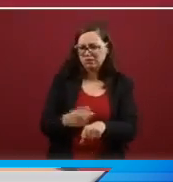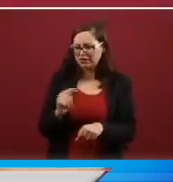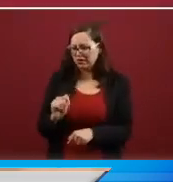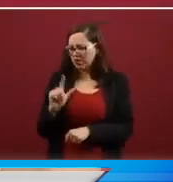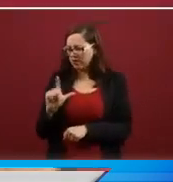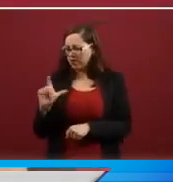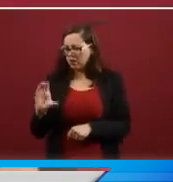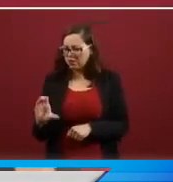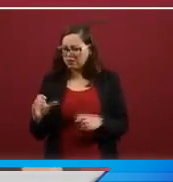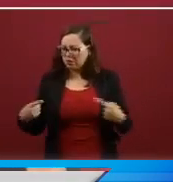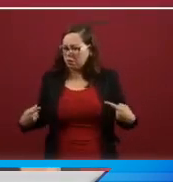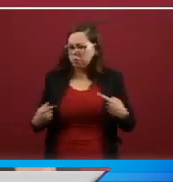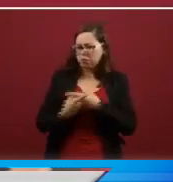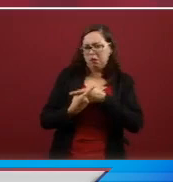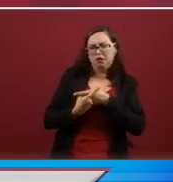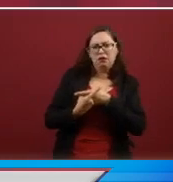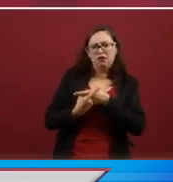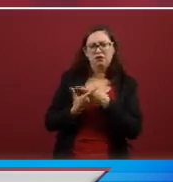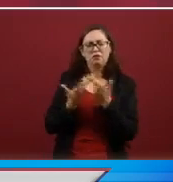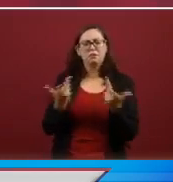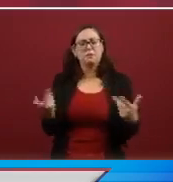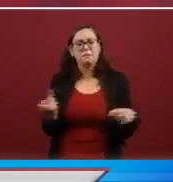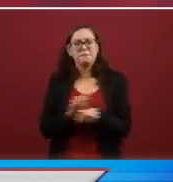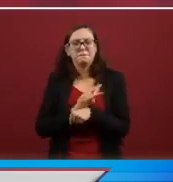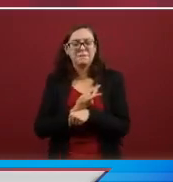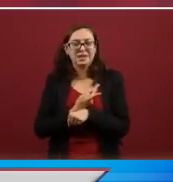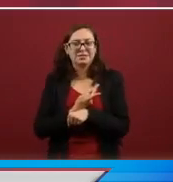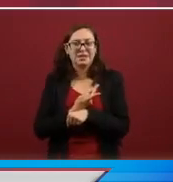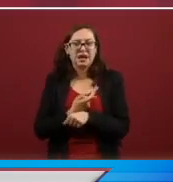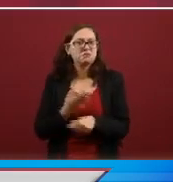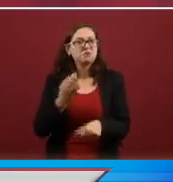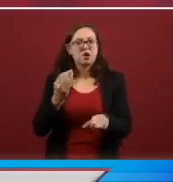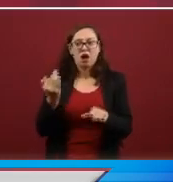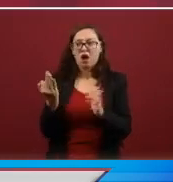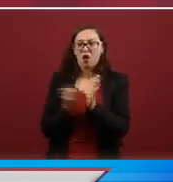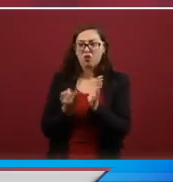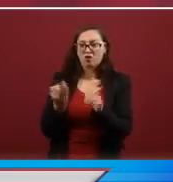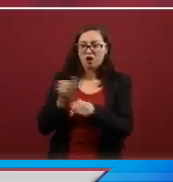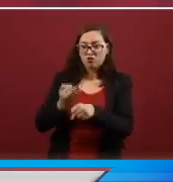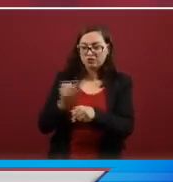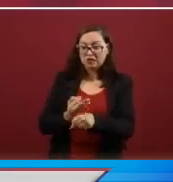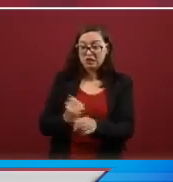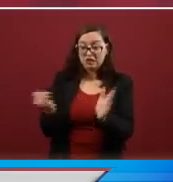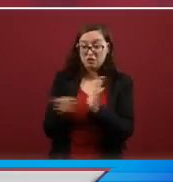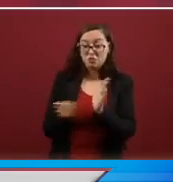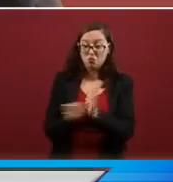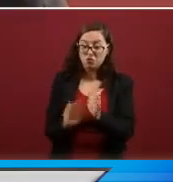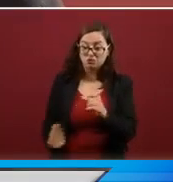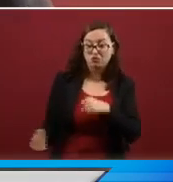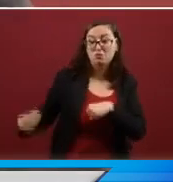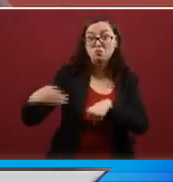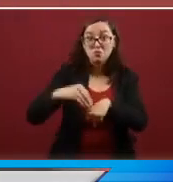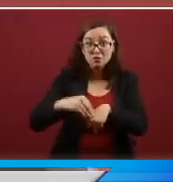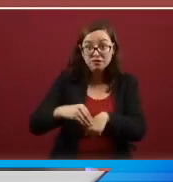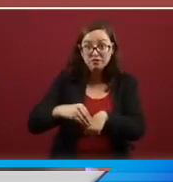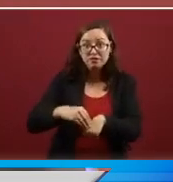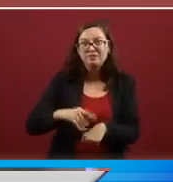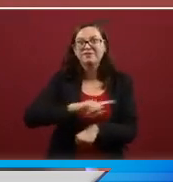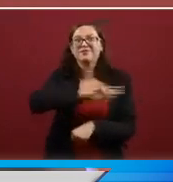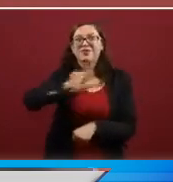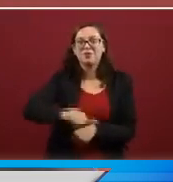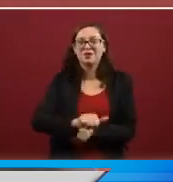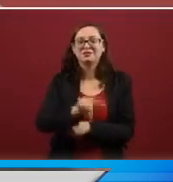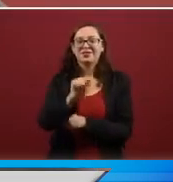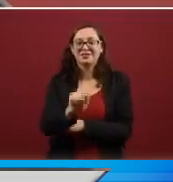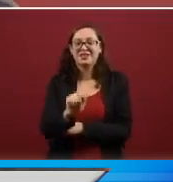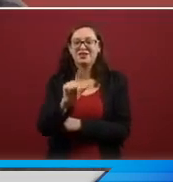Agradece las muestras de apoyo, pero sobre todo al pueblo de México. Un México unido es un México más fuerte. La delegación diplomática de México, a pesar